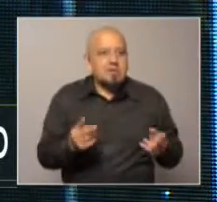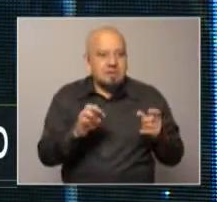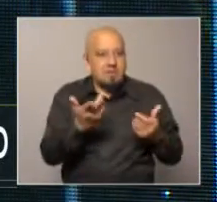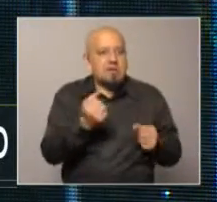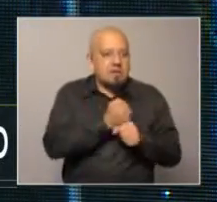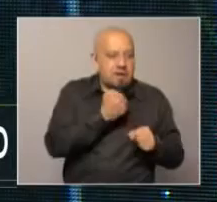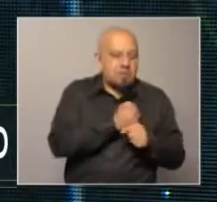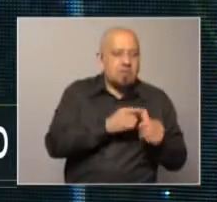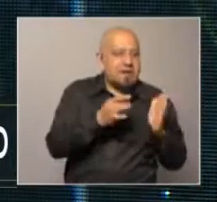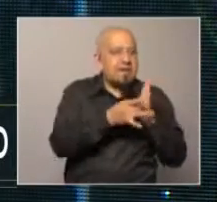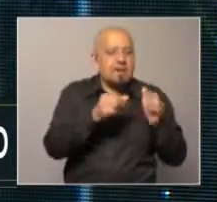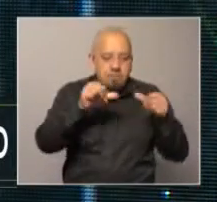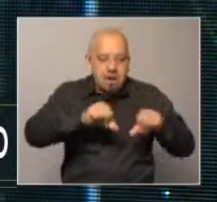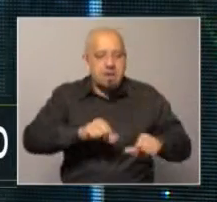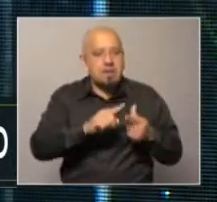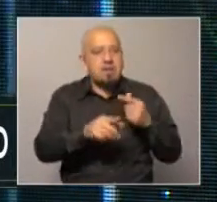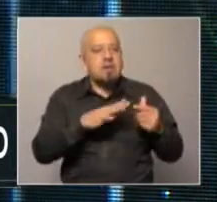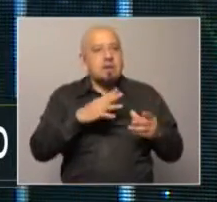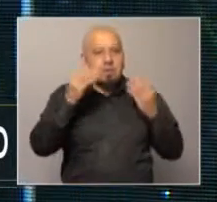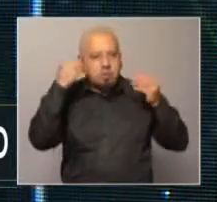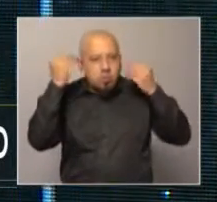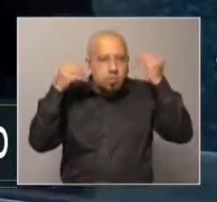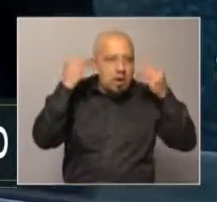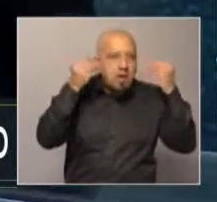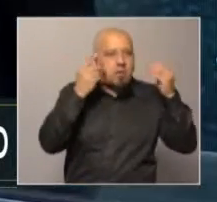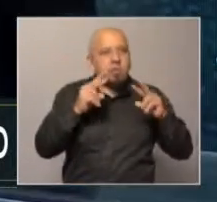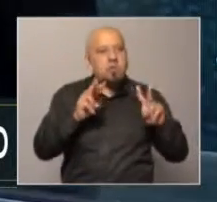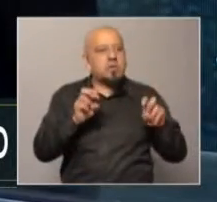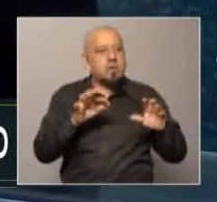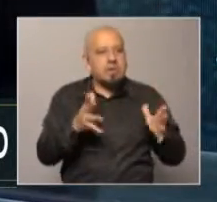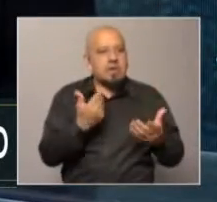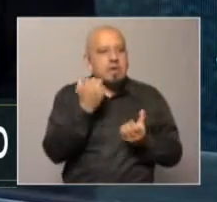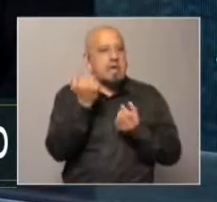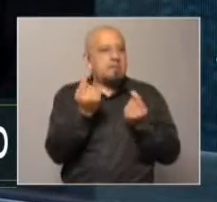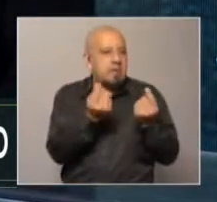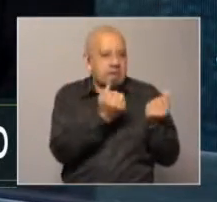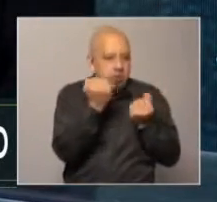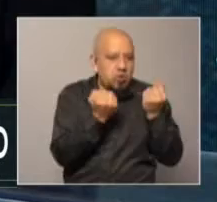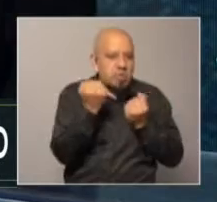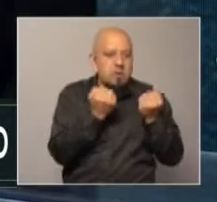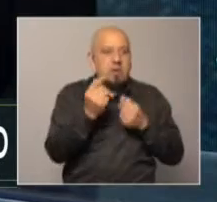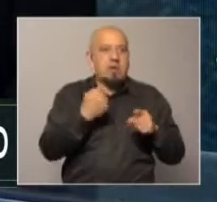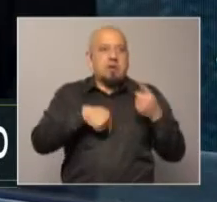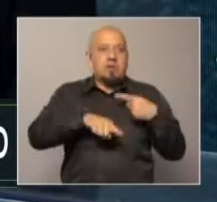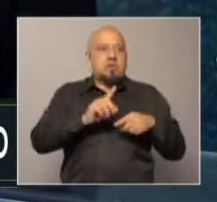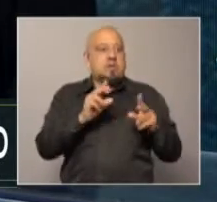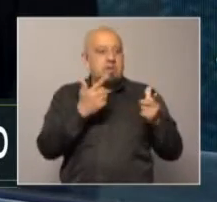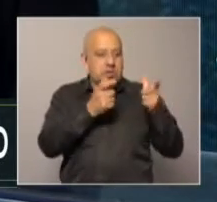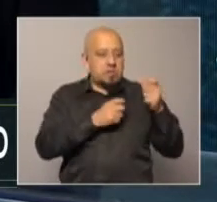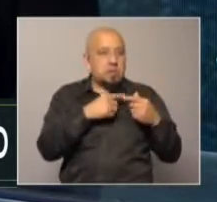ocupaciones laborales, con enormes preocupaciones por lo económico, que a veces lleva al descuido, claro, de lo